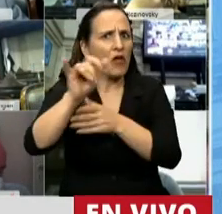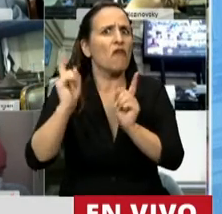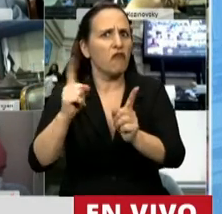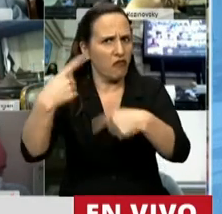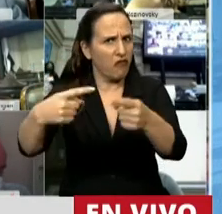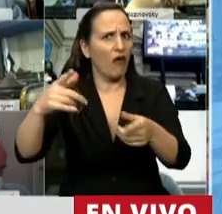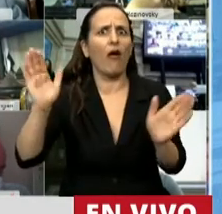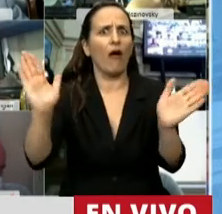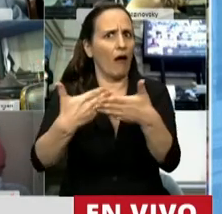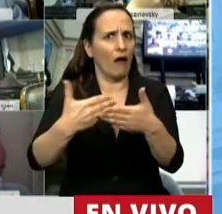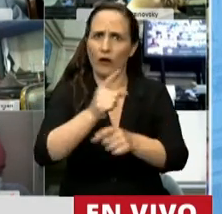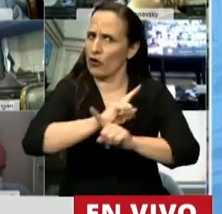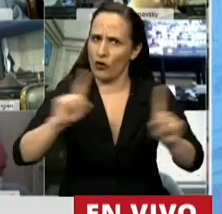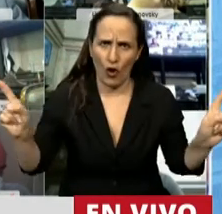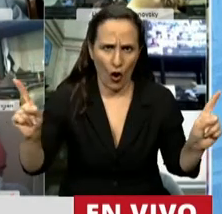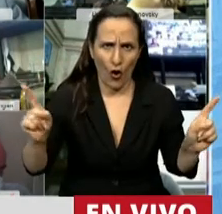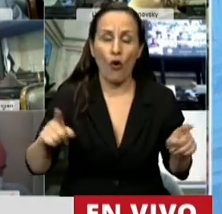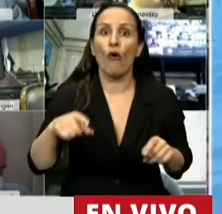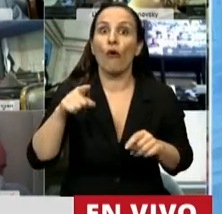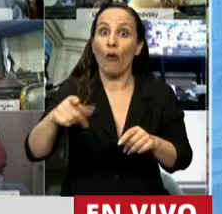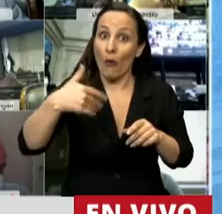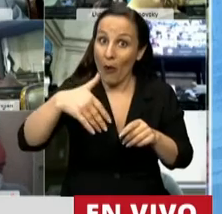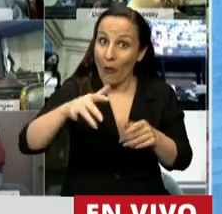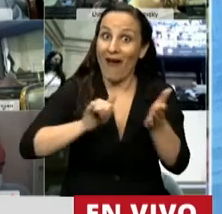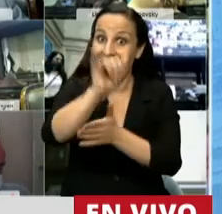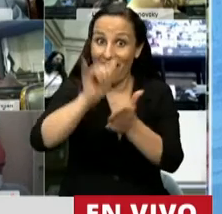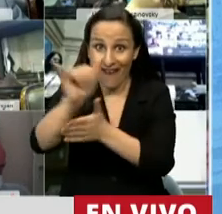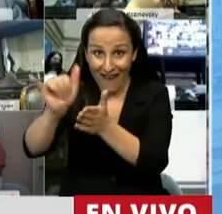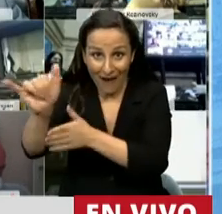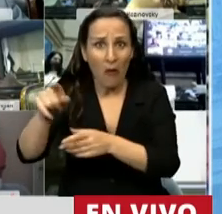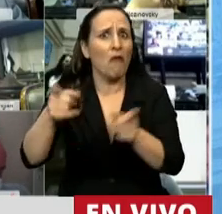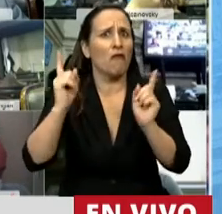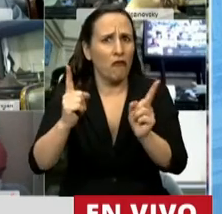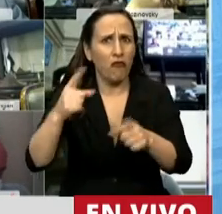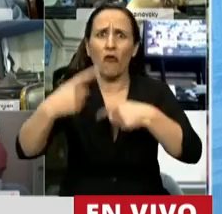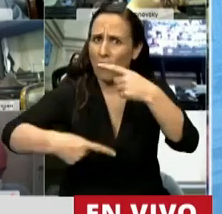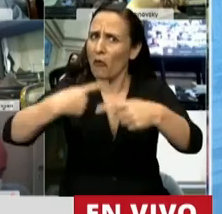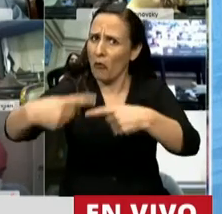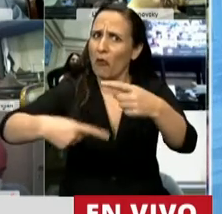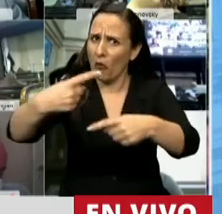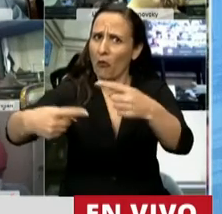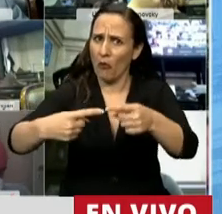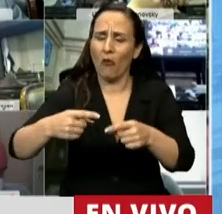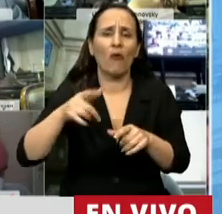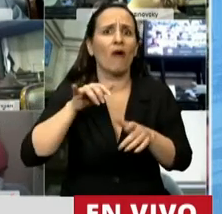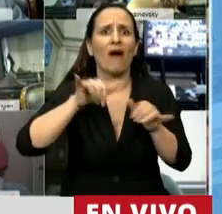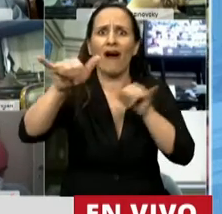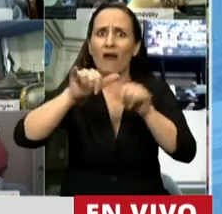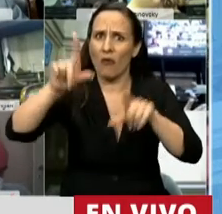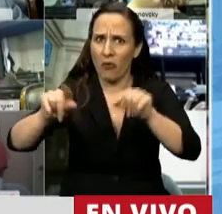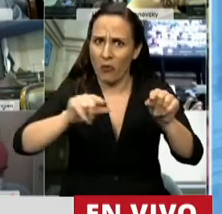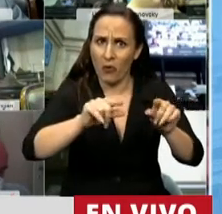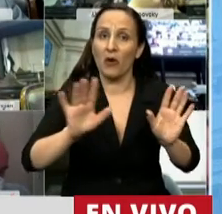aerocomercial del Palomar, que cuando se abriera los vuelos seguirían y funcionarían nuestras low cost.